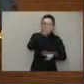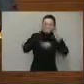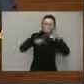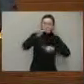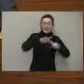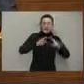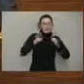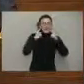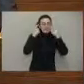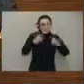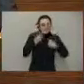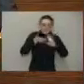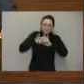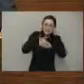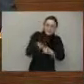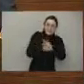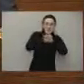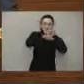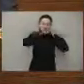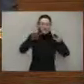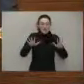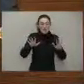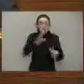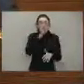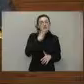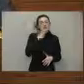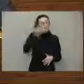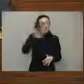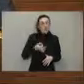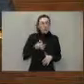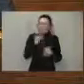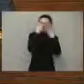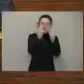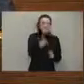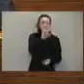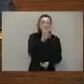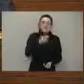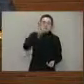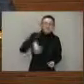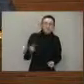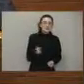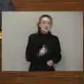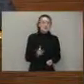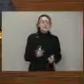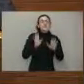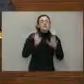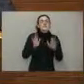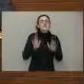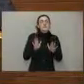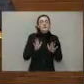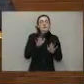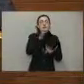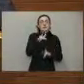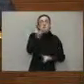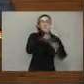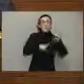de explicarlo con claridad, porque estoy seguro que no se entenderá muy fácilmente, pero que atiende a un